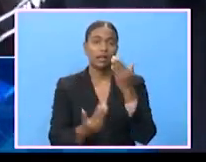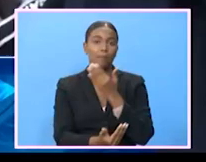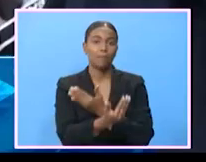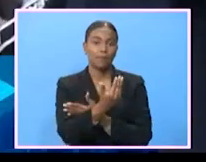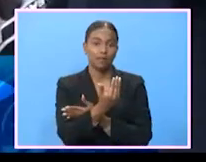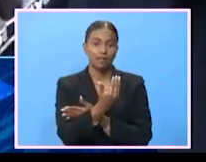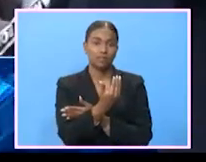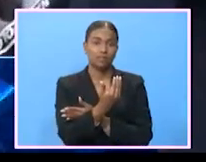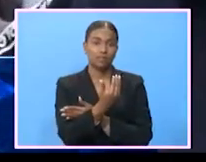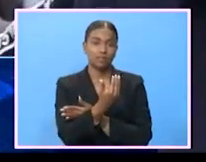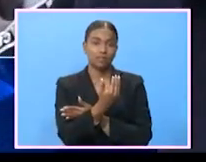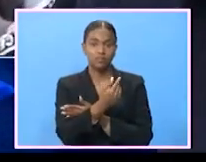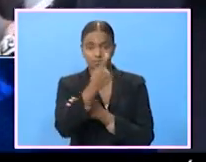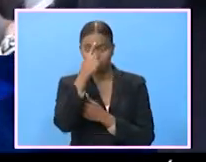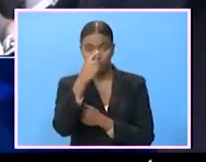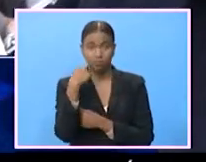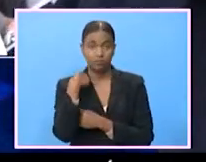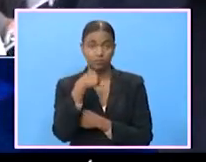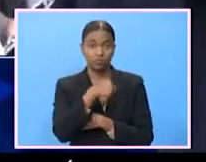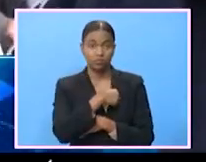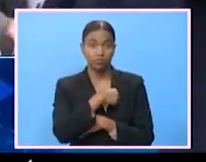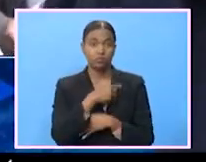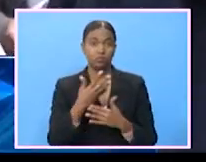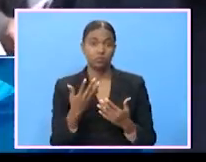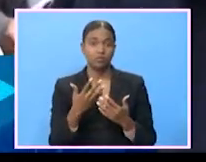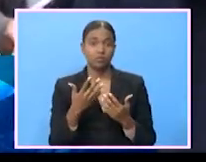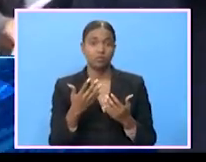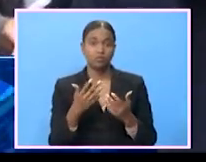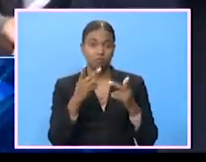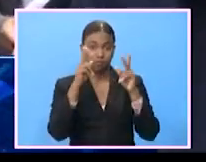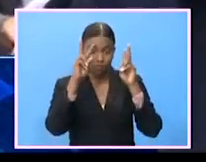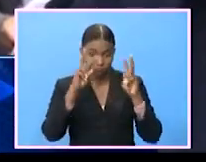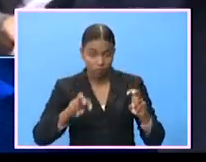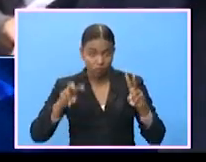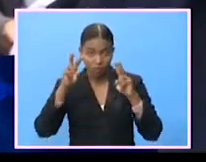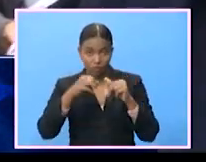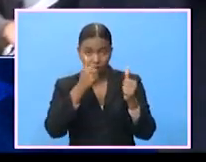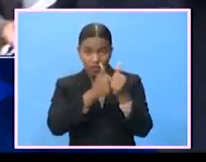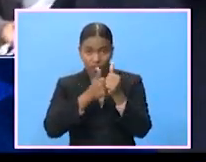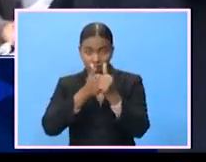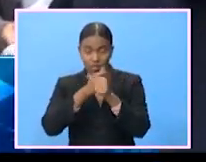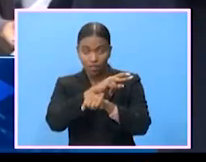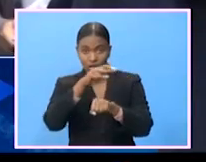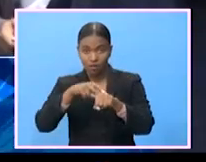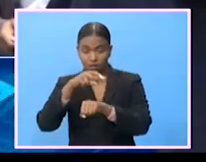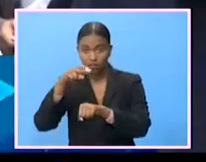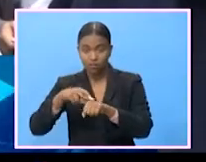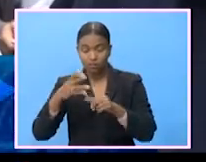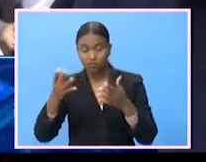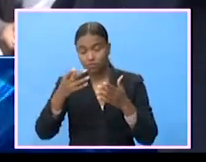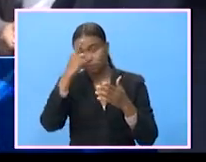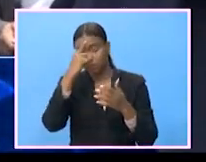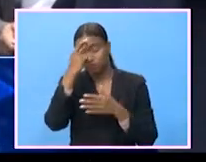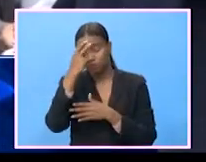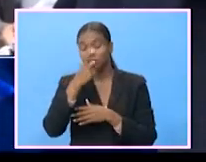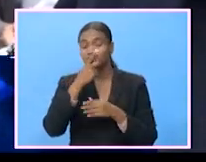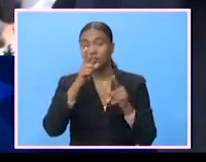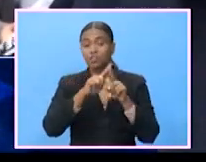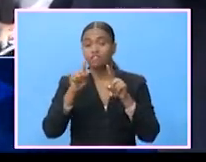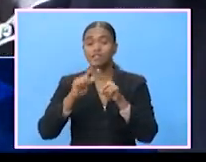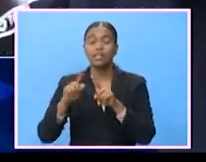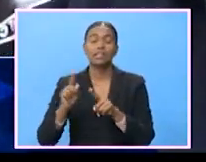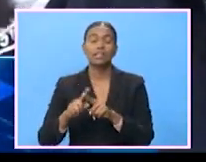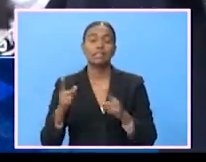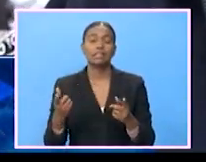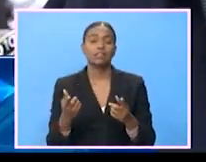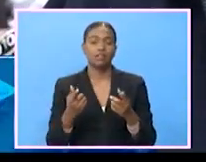mañana para nosotros revisar cada región del país, los diferentes embalses,